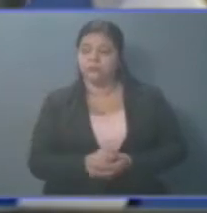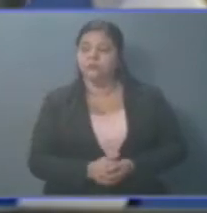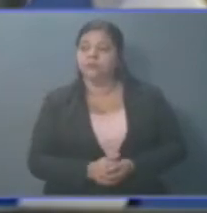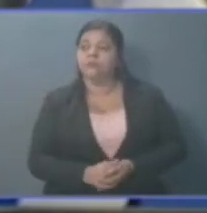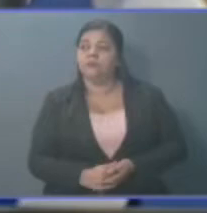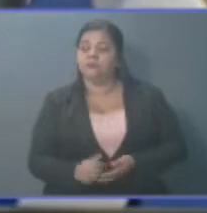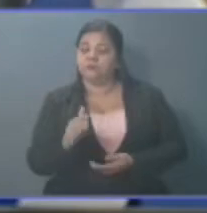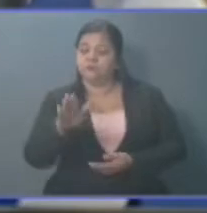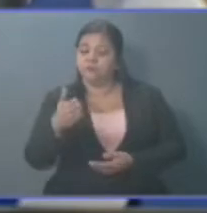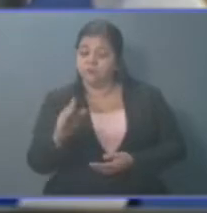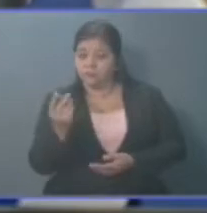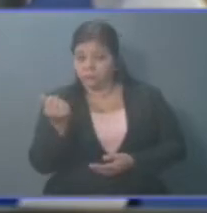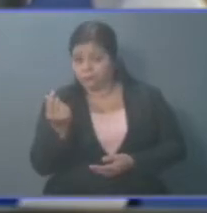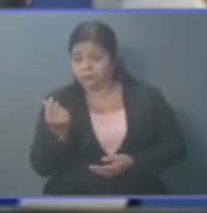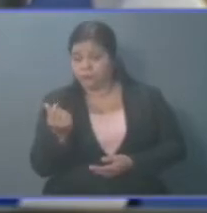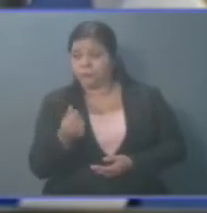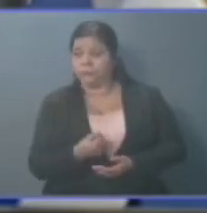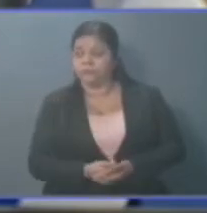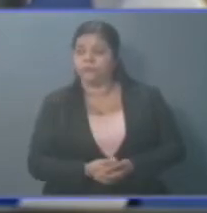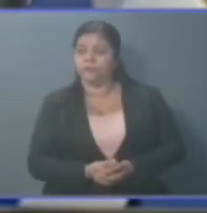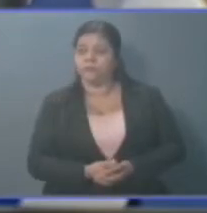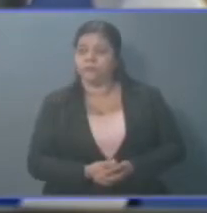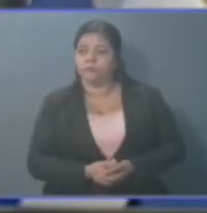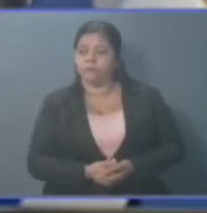el uso de los fondos públicos.